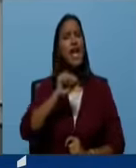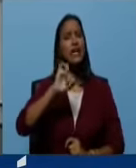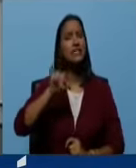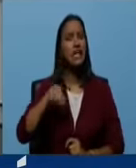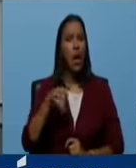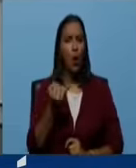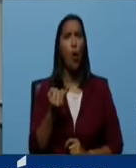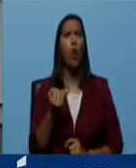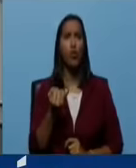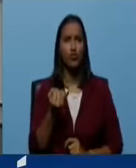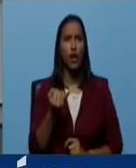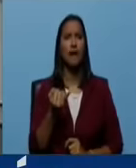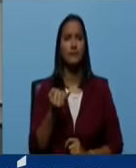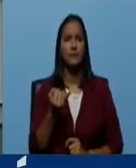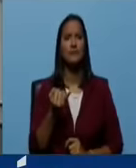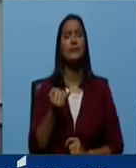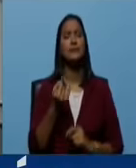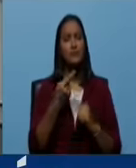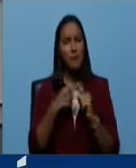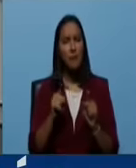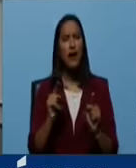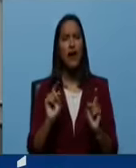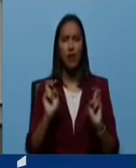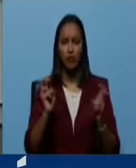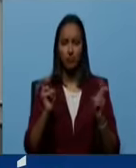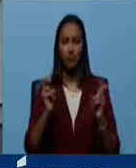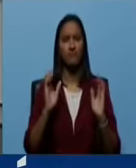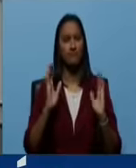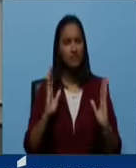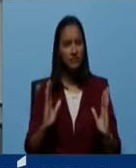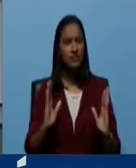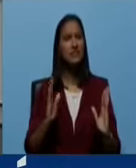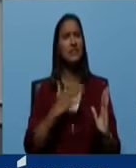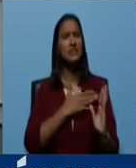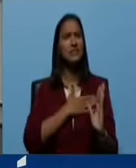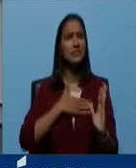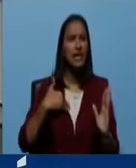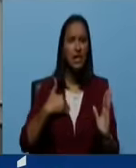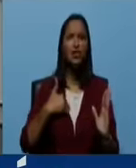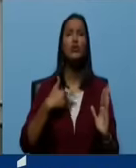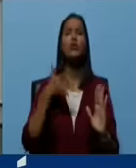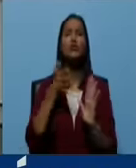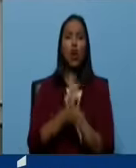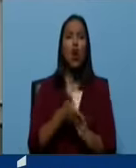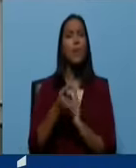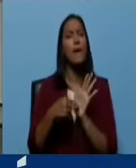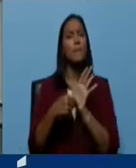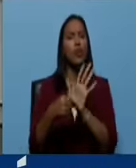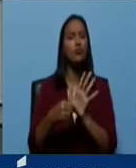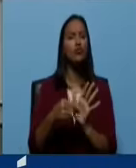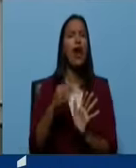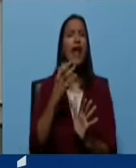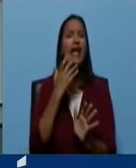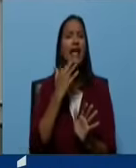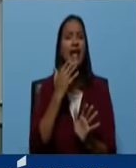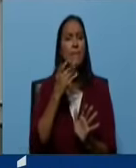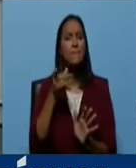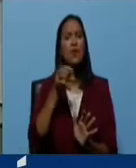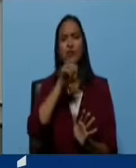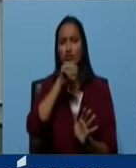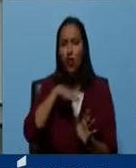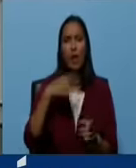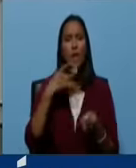mundo, pero particularmente quiero citarlos del hemisferio occidental, como son los casos de Estados Unidos, Brasil y